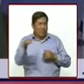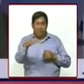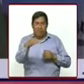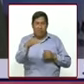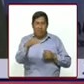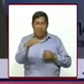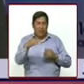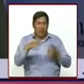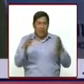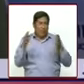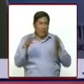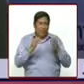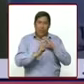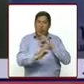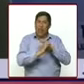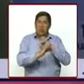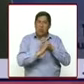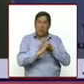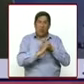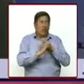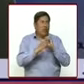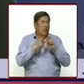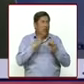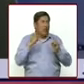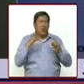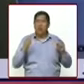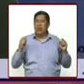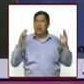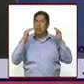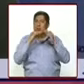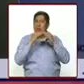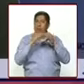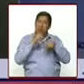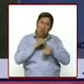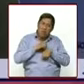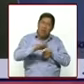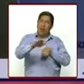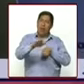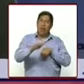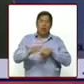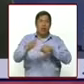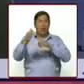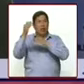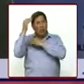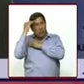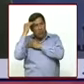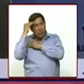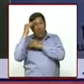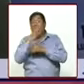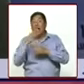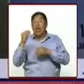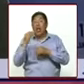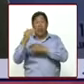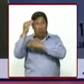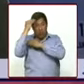tanto cisternas desde la ciudad de La Paz para llevar hacia el oriente, como del oriente hacia